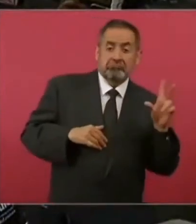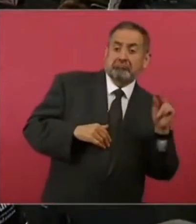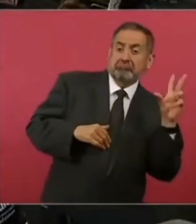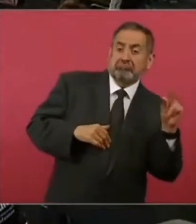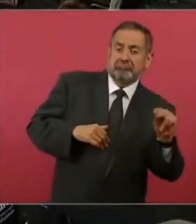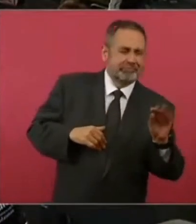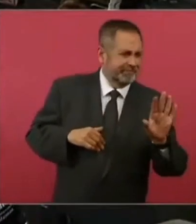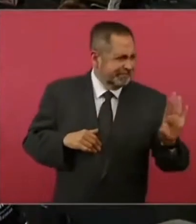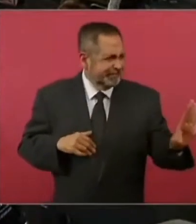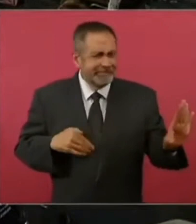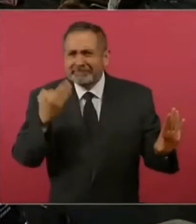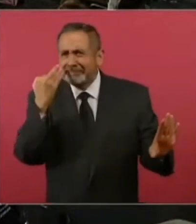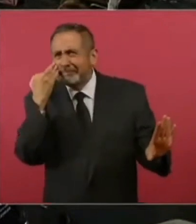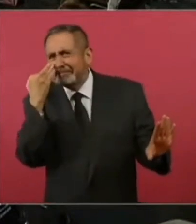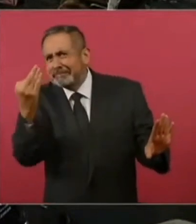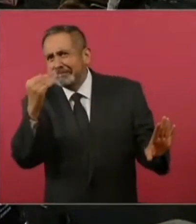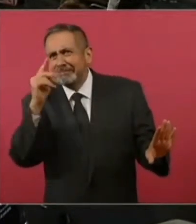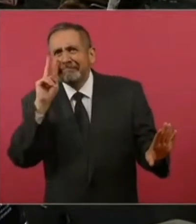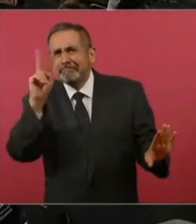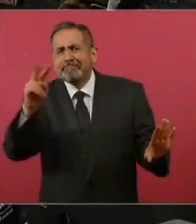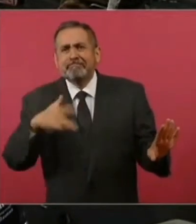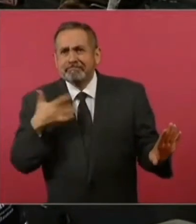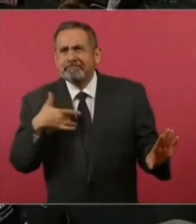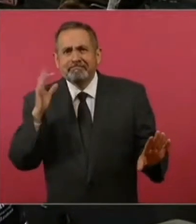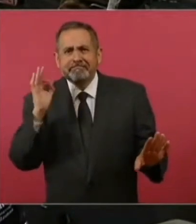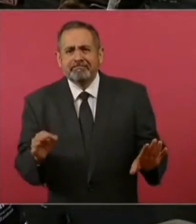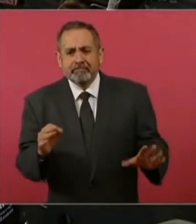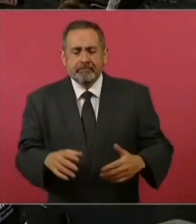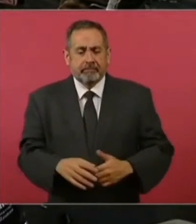lo que está sintiendo.